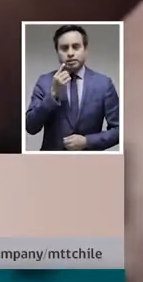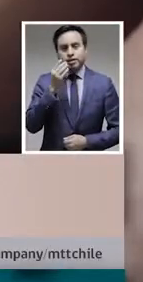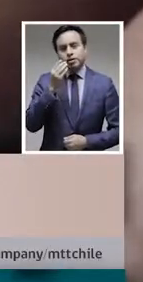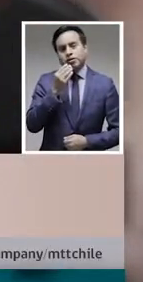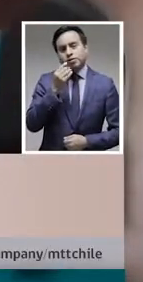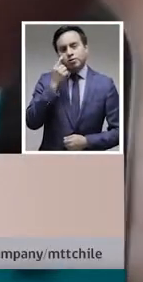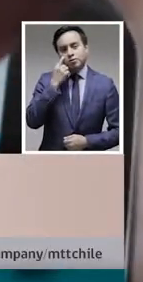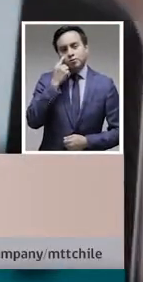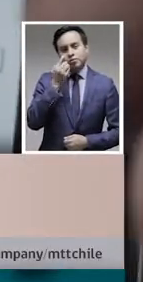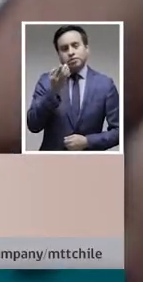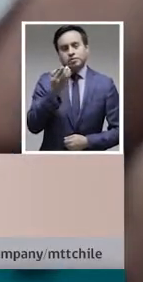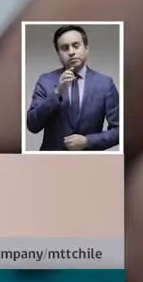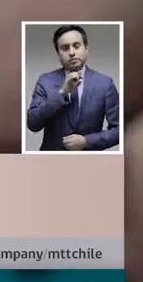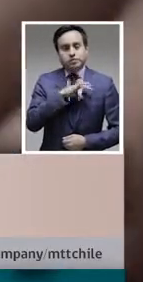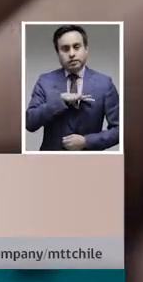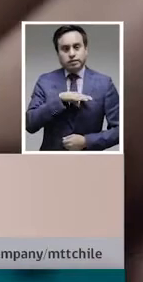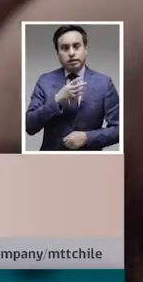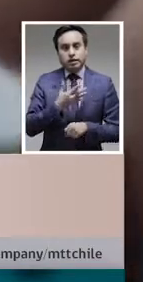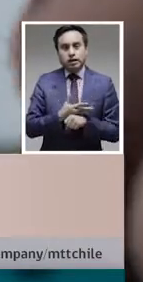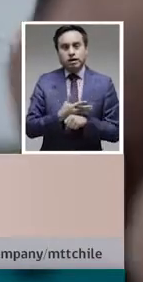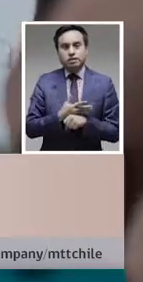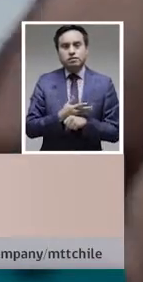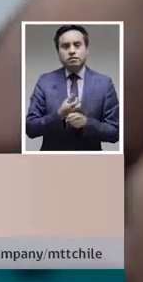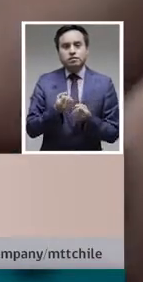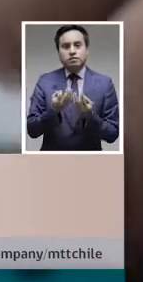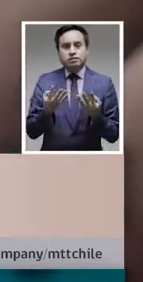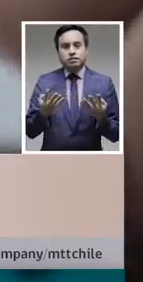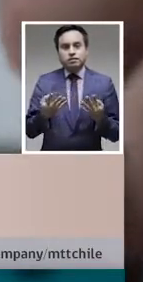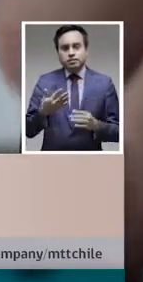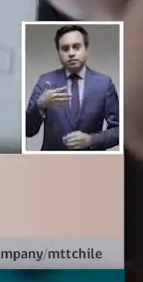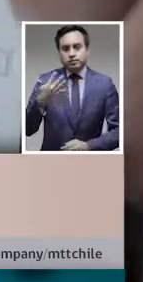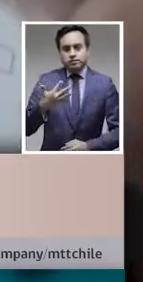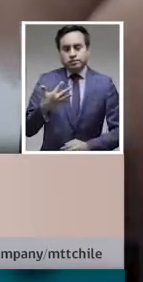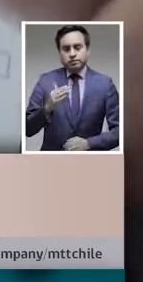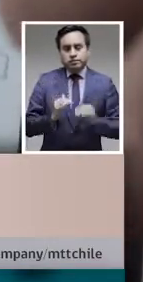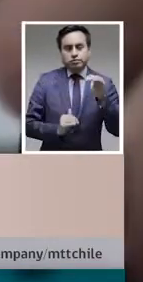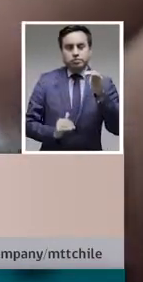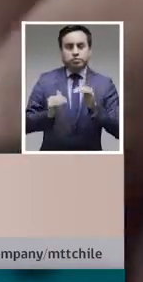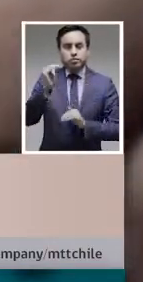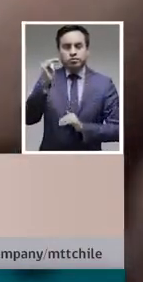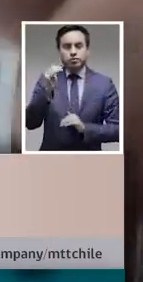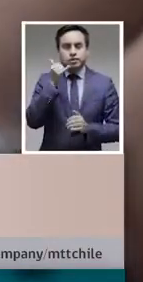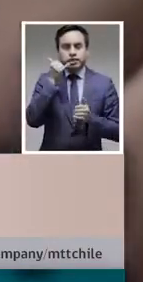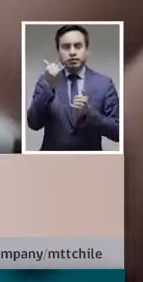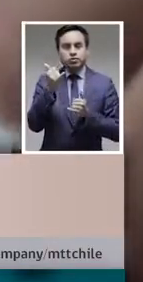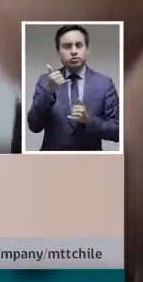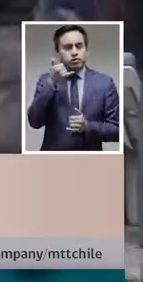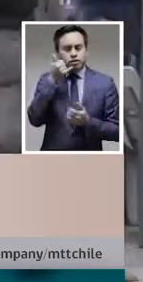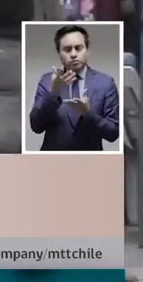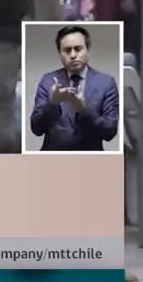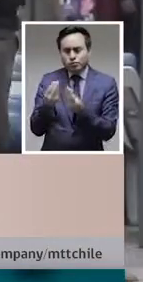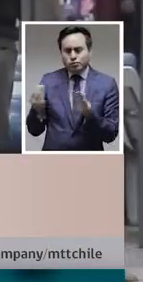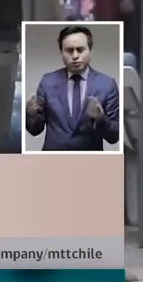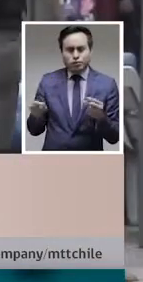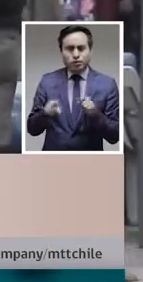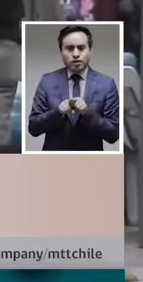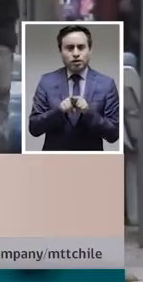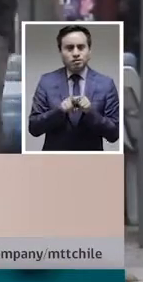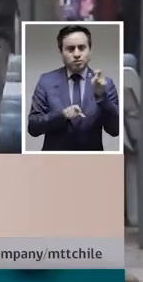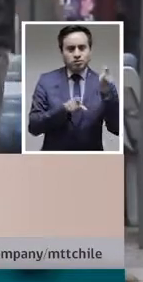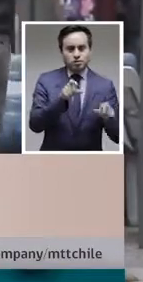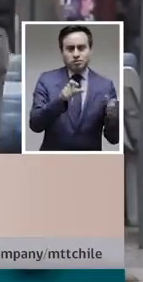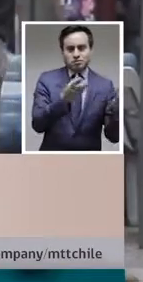conocido que en Chile hay una cantidad significativamente superior de teléfonos celulares que